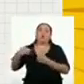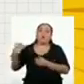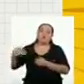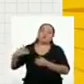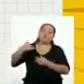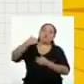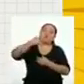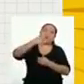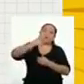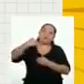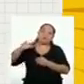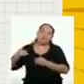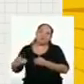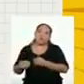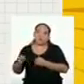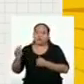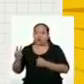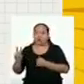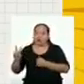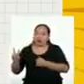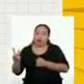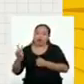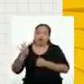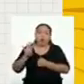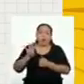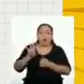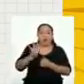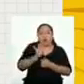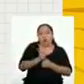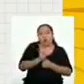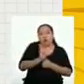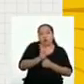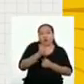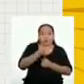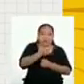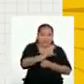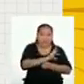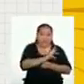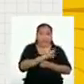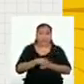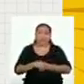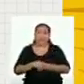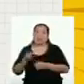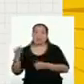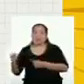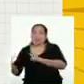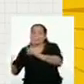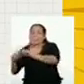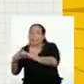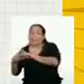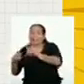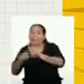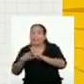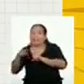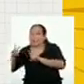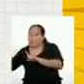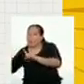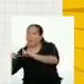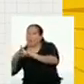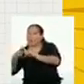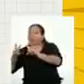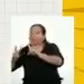decreciendo. 2, 4, 8, 16. Se están multiplicando por 2, ¿verdad?